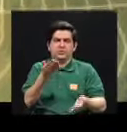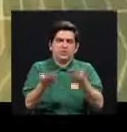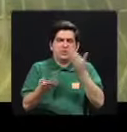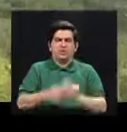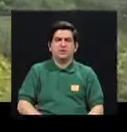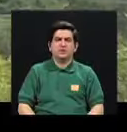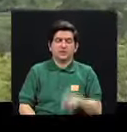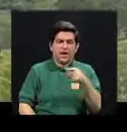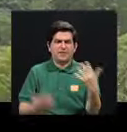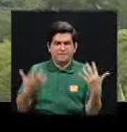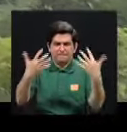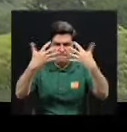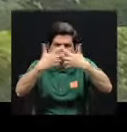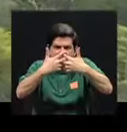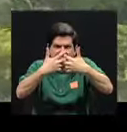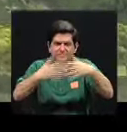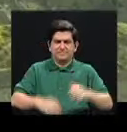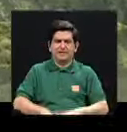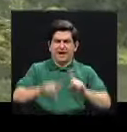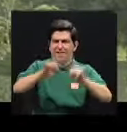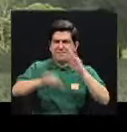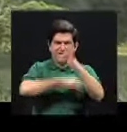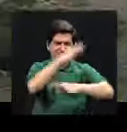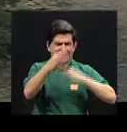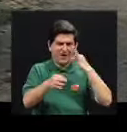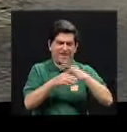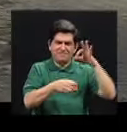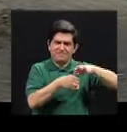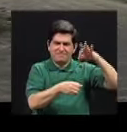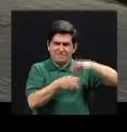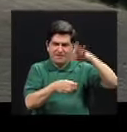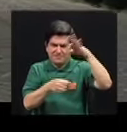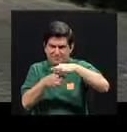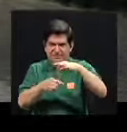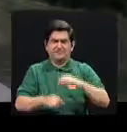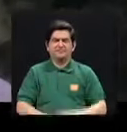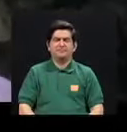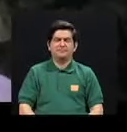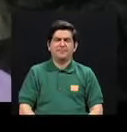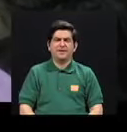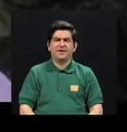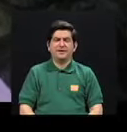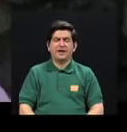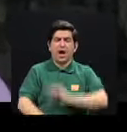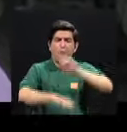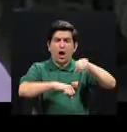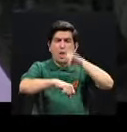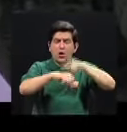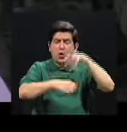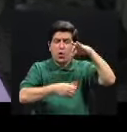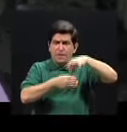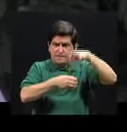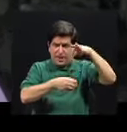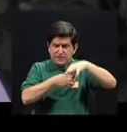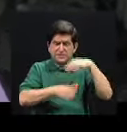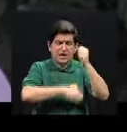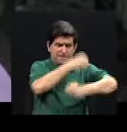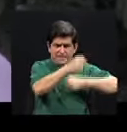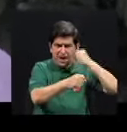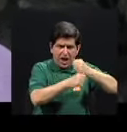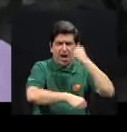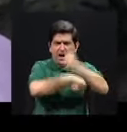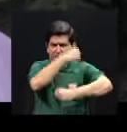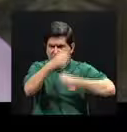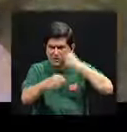sustituido más bien por un mosaico de diferentes clases de cultivo, en donde los cultivos normales,